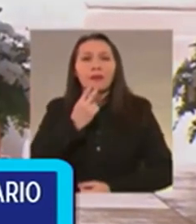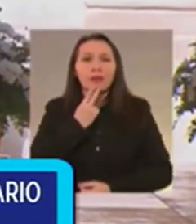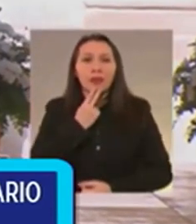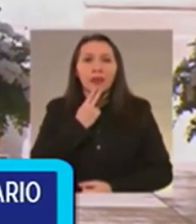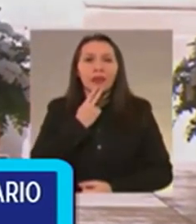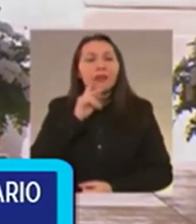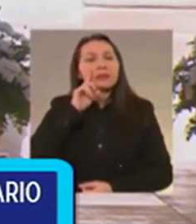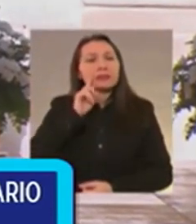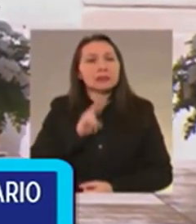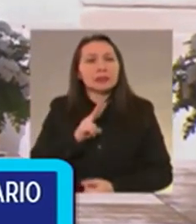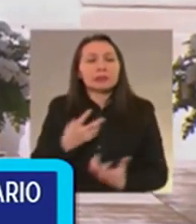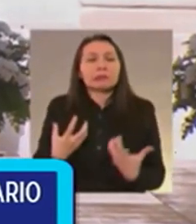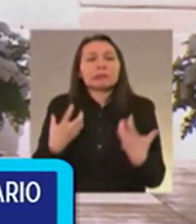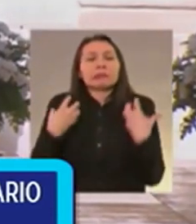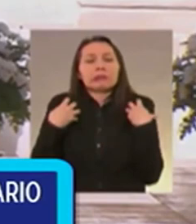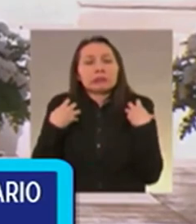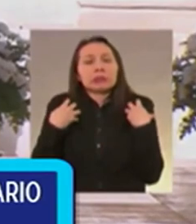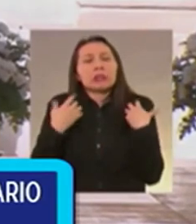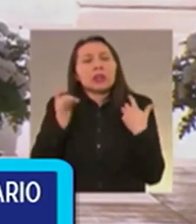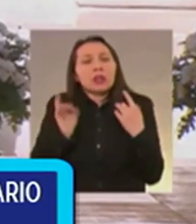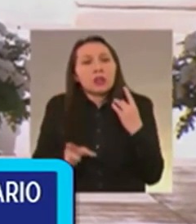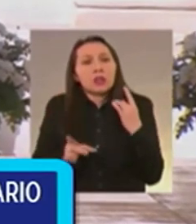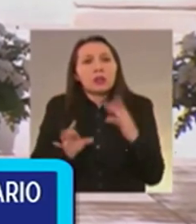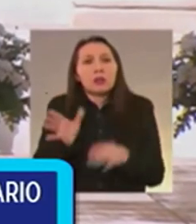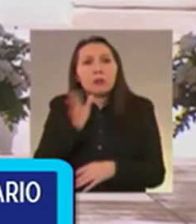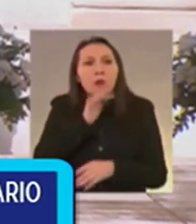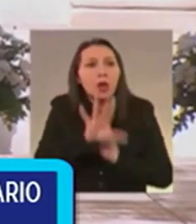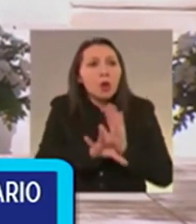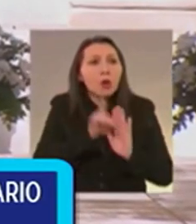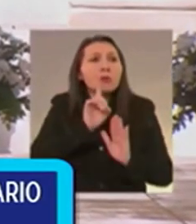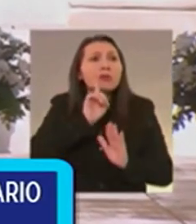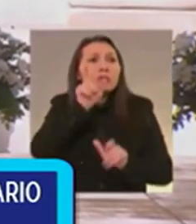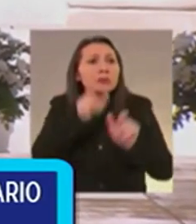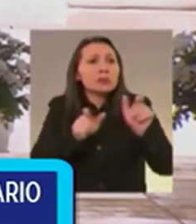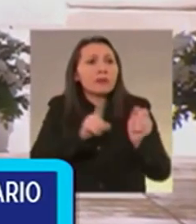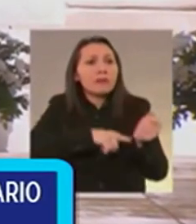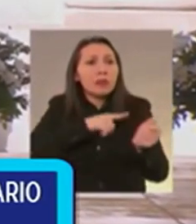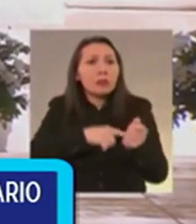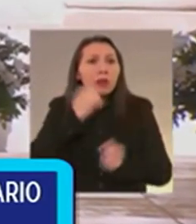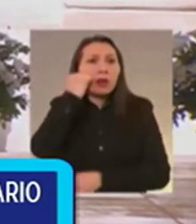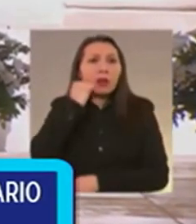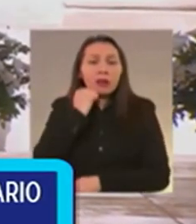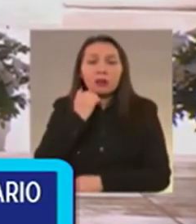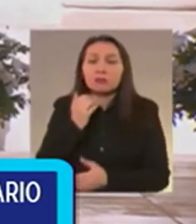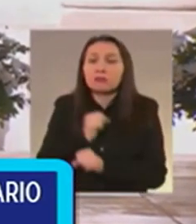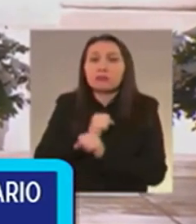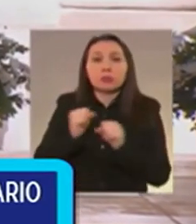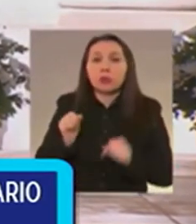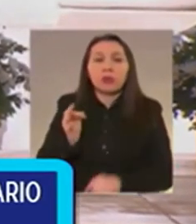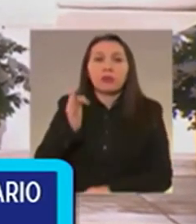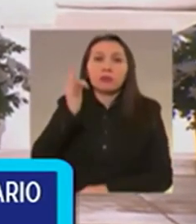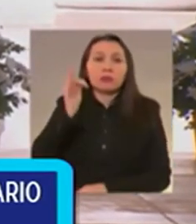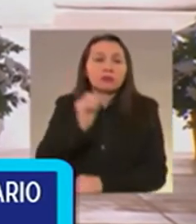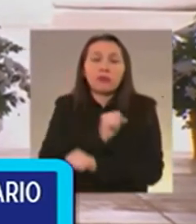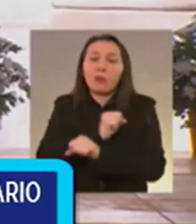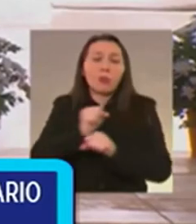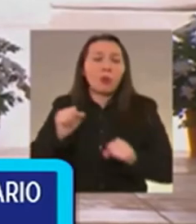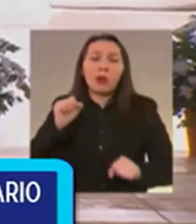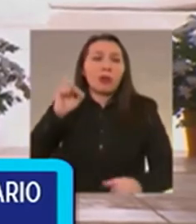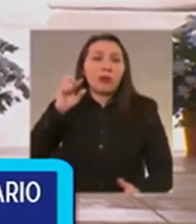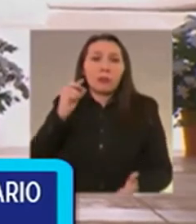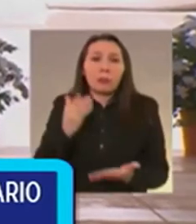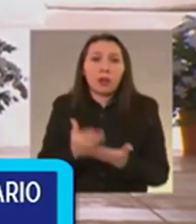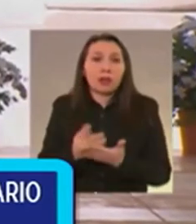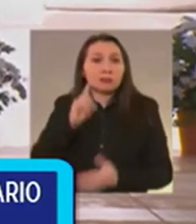sin cargar el dolor de no haber encontrado a sus seres queridos. No puede haber futuro, no puede haber paz